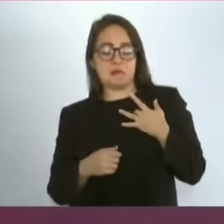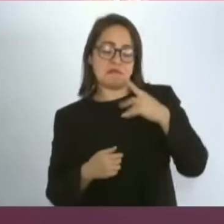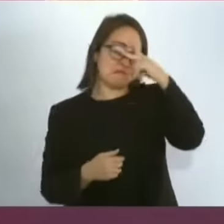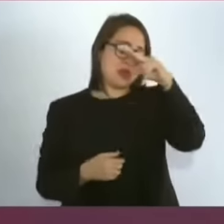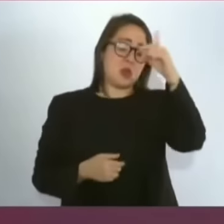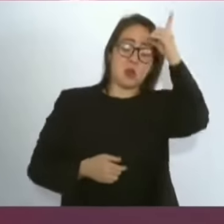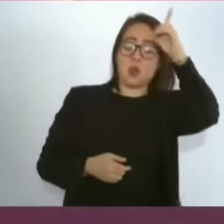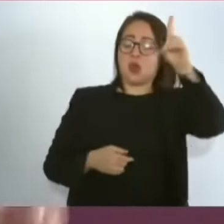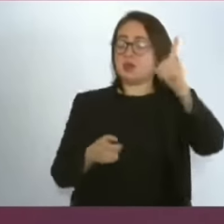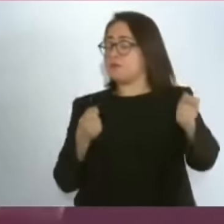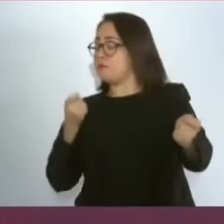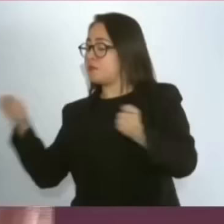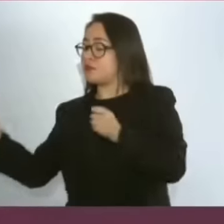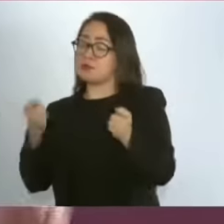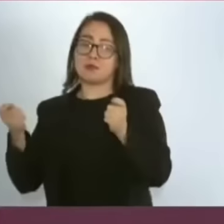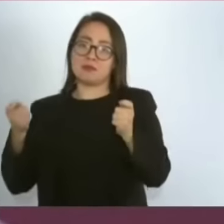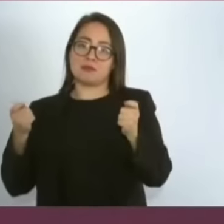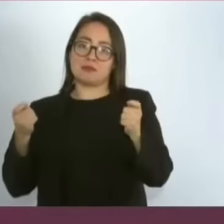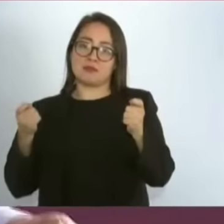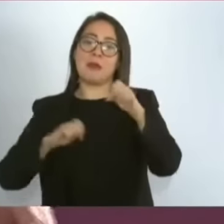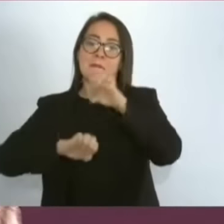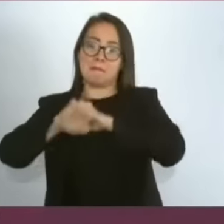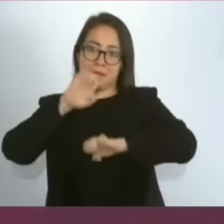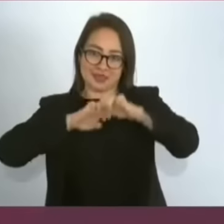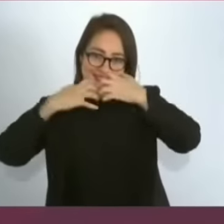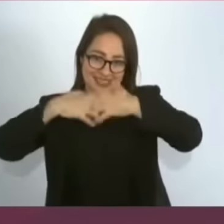hasta tratar